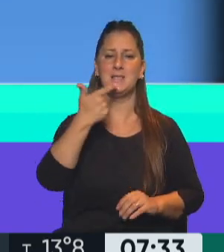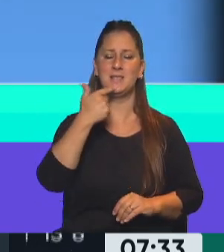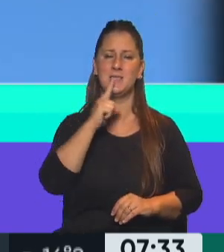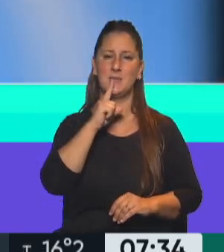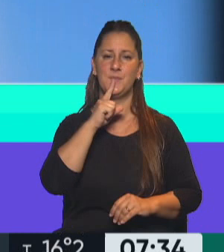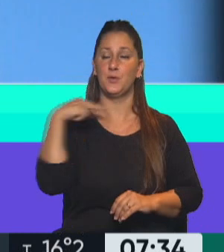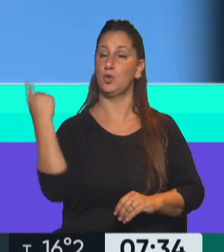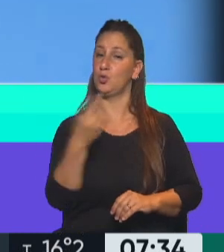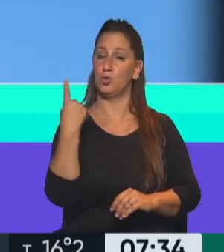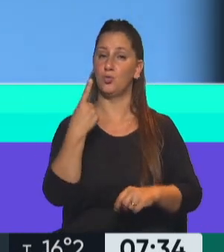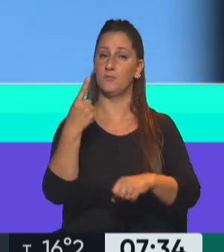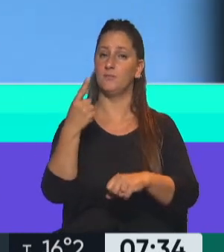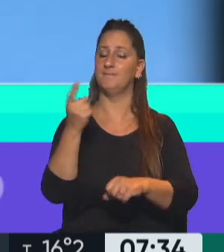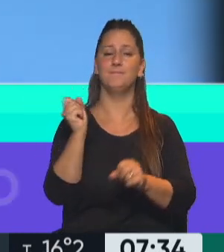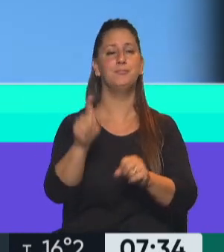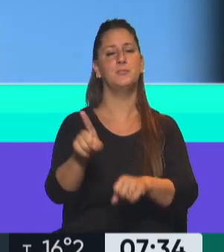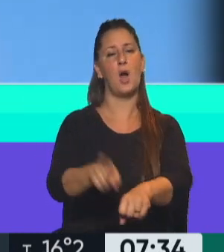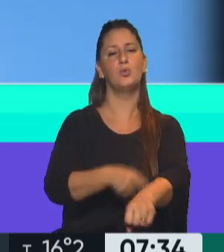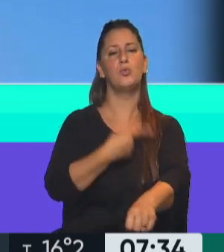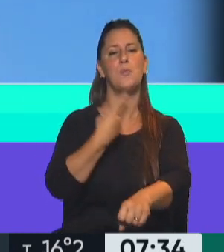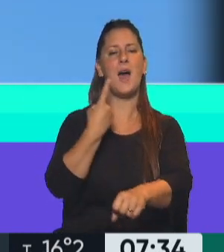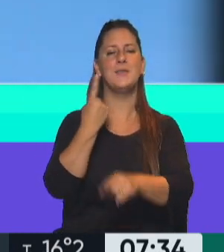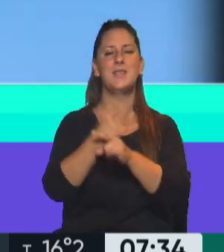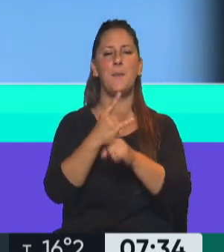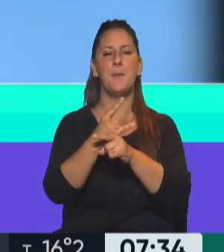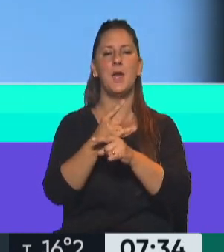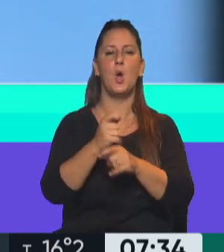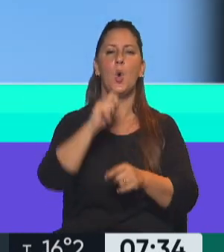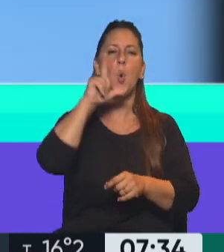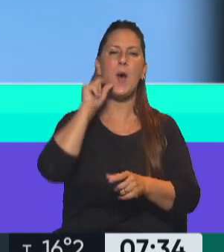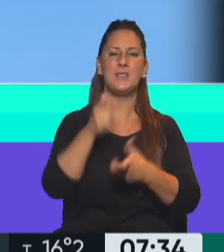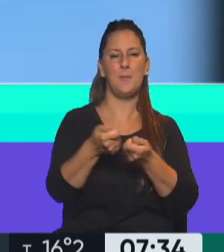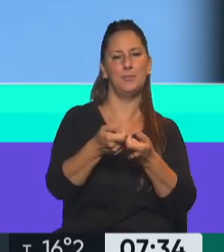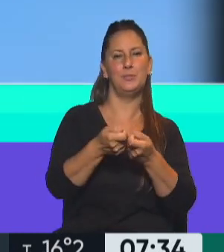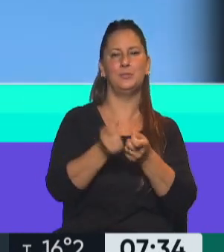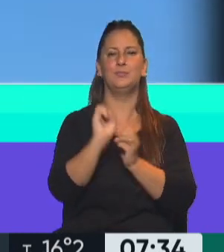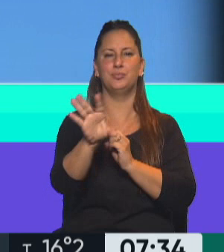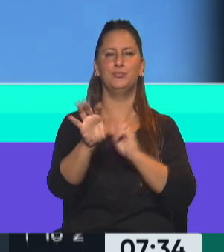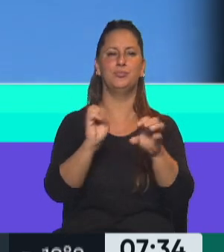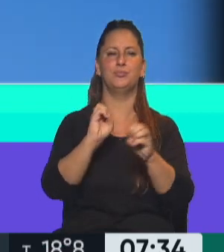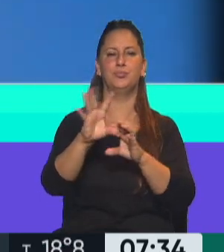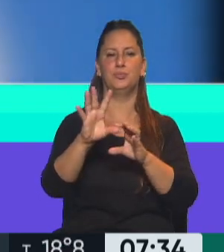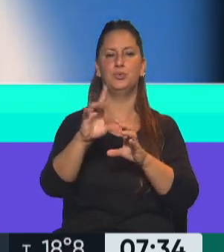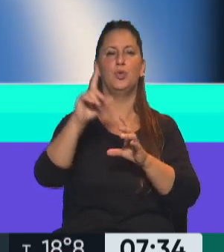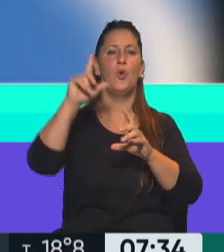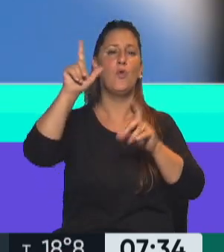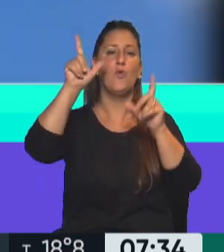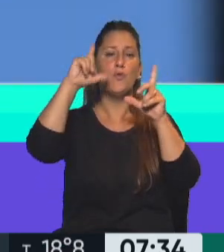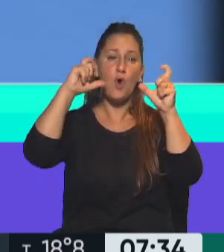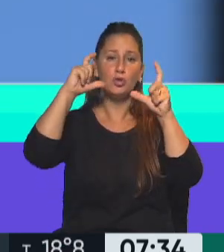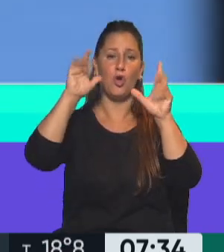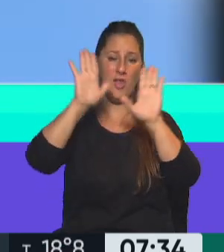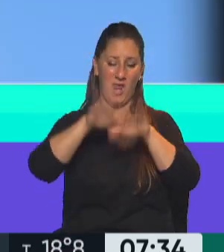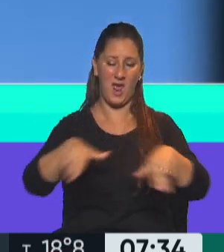lamentablemente acostumbramos a recibir y compartir por WhatsApp, por Telegram, las fotos de los cadáveres de niños